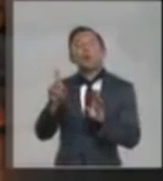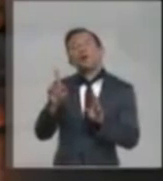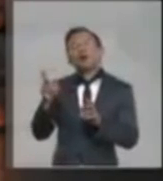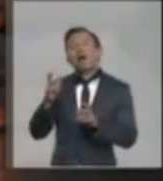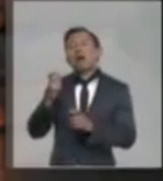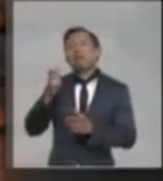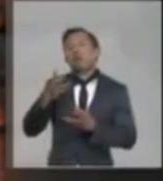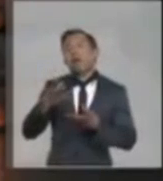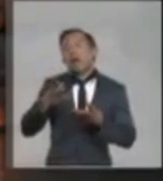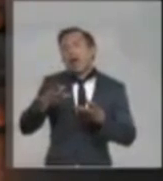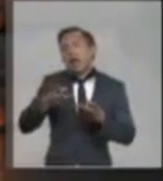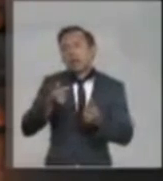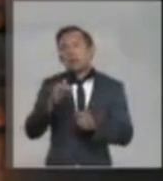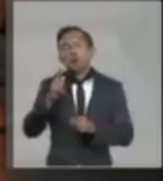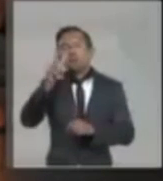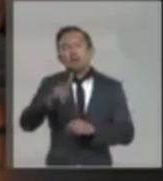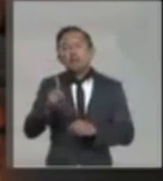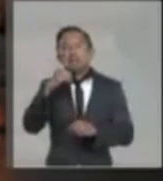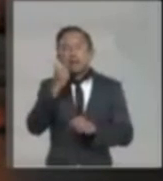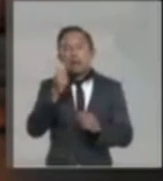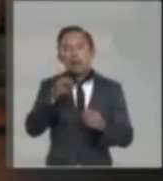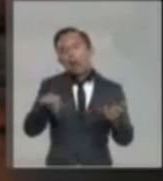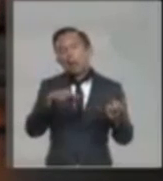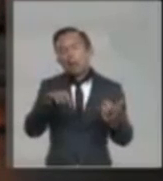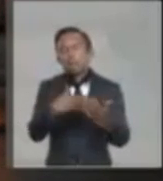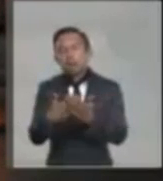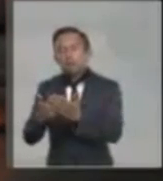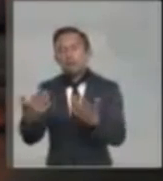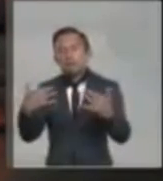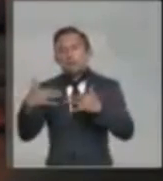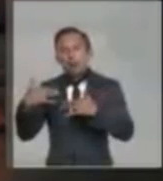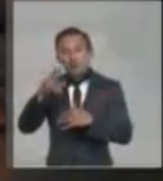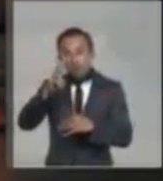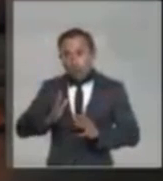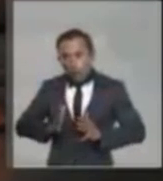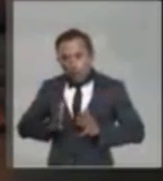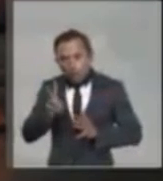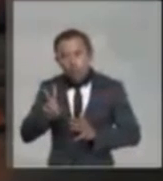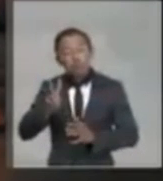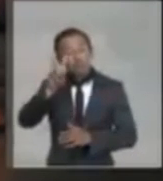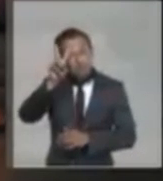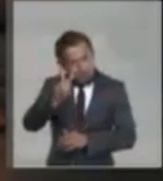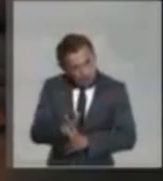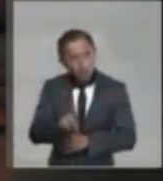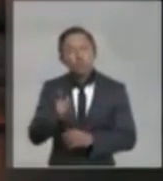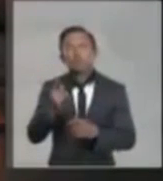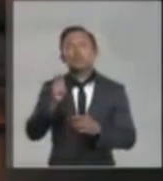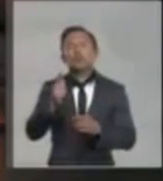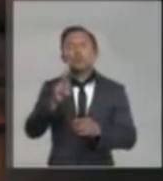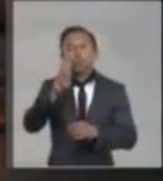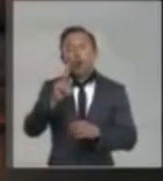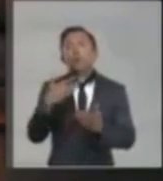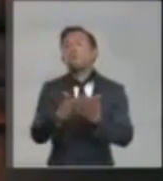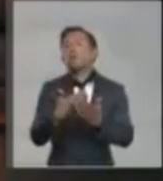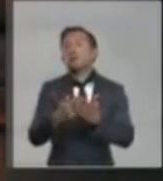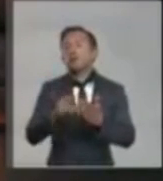clientelar. La verdad es que por instituciones, por leyes y por una democracia creíble que le dé resultados a la gente, con eso tendríamos.